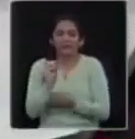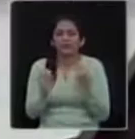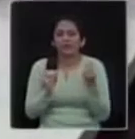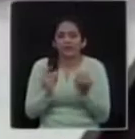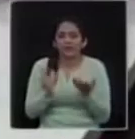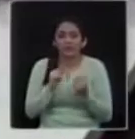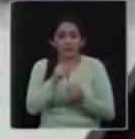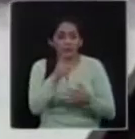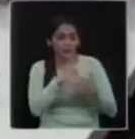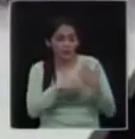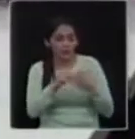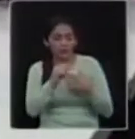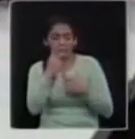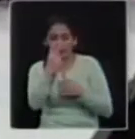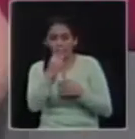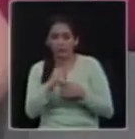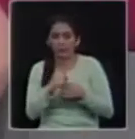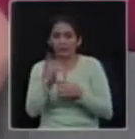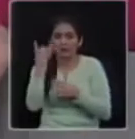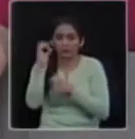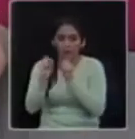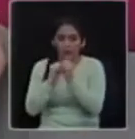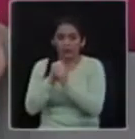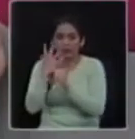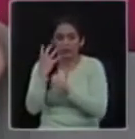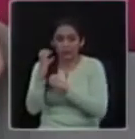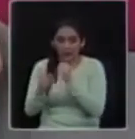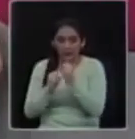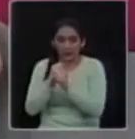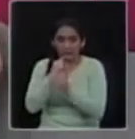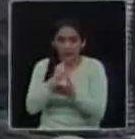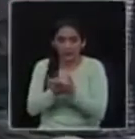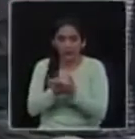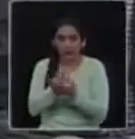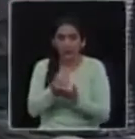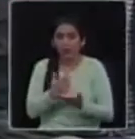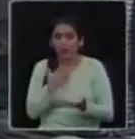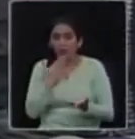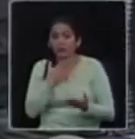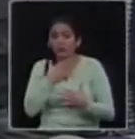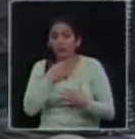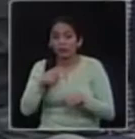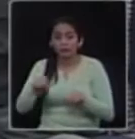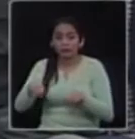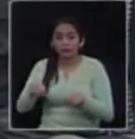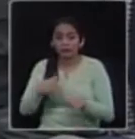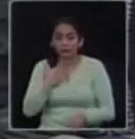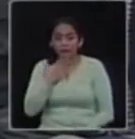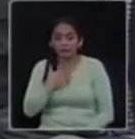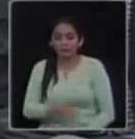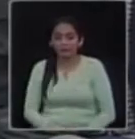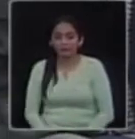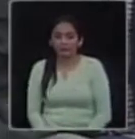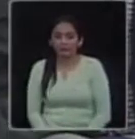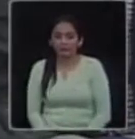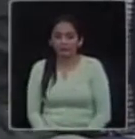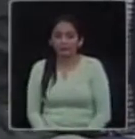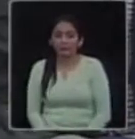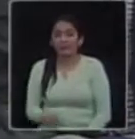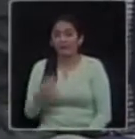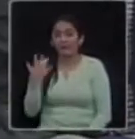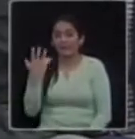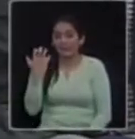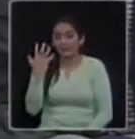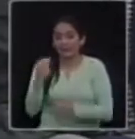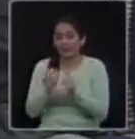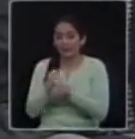18, otro de 15. ¿Ellos comparten también esta afición, esta pasión por las motos? Al de 15 le enseñé a manejar, es varón, le enseñé a